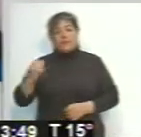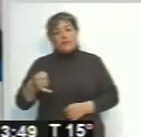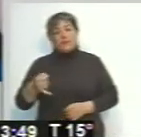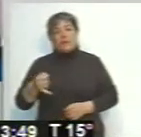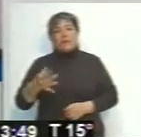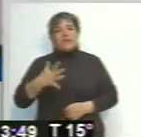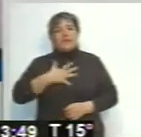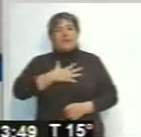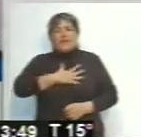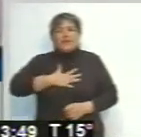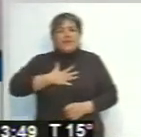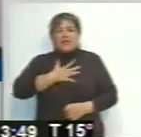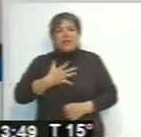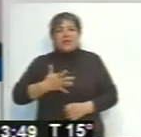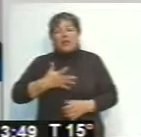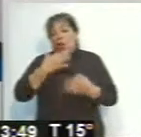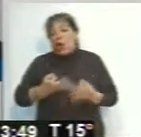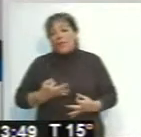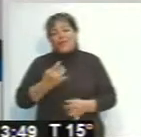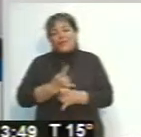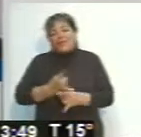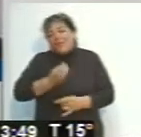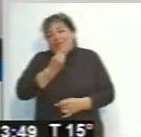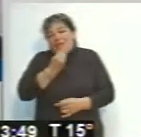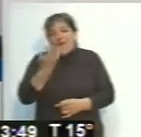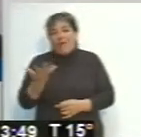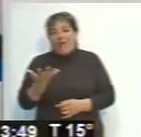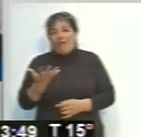muchas sensaciones, lógicamente siempre las mejores.